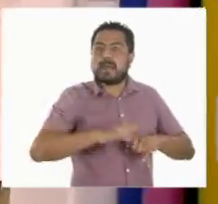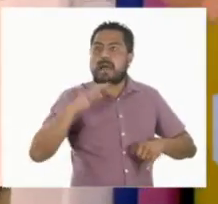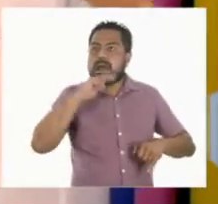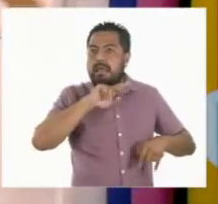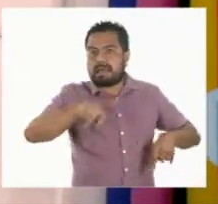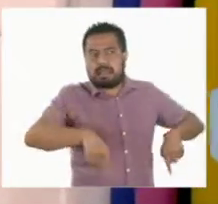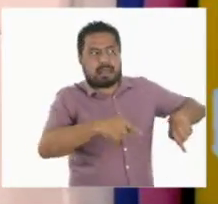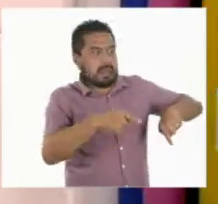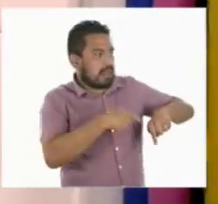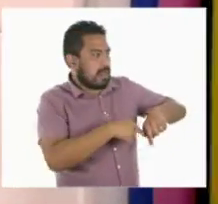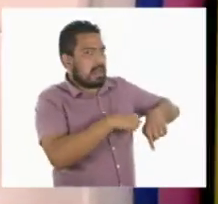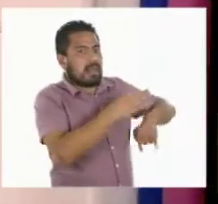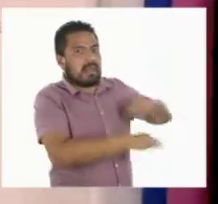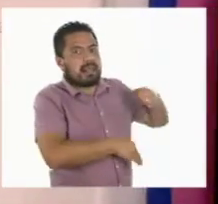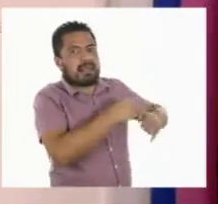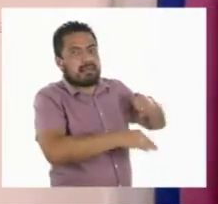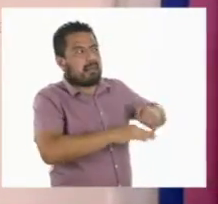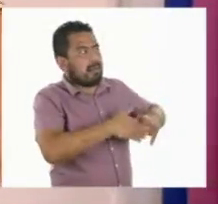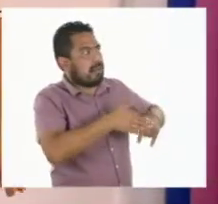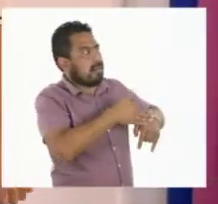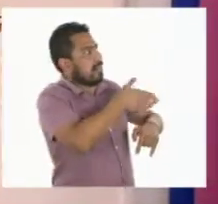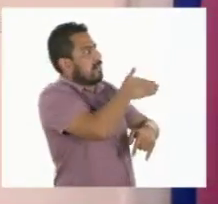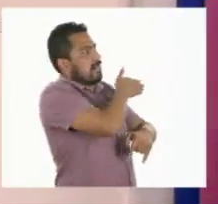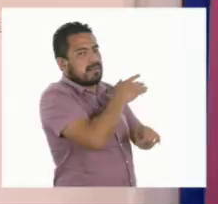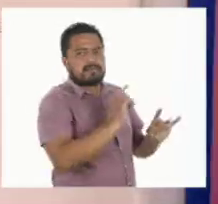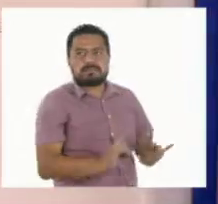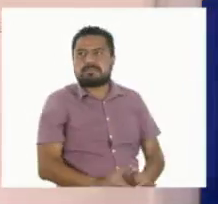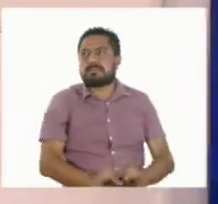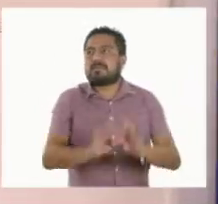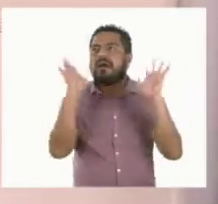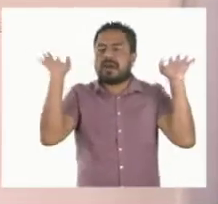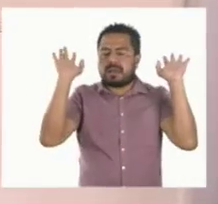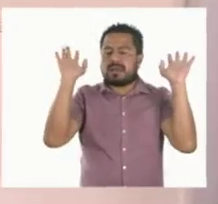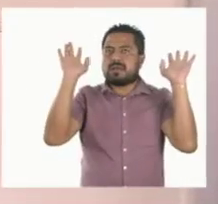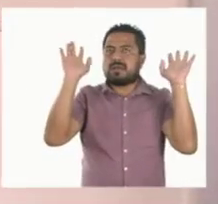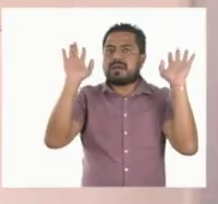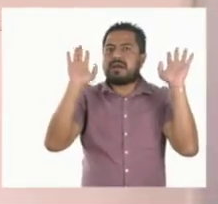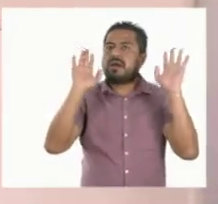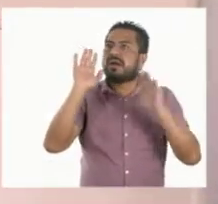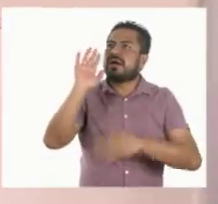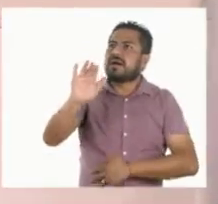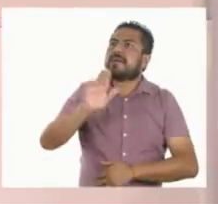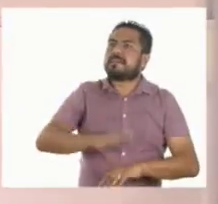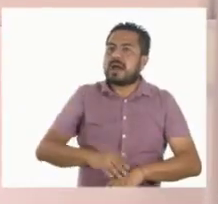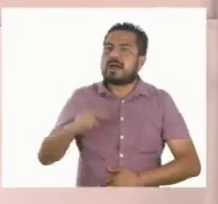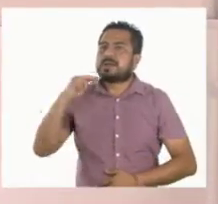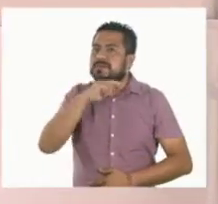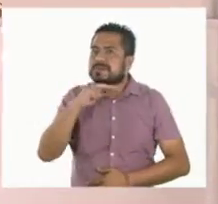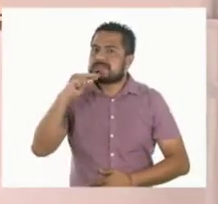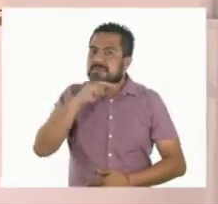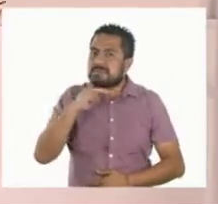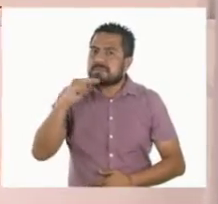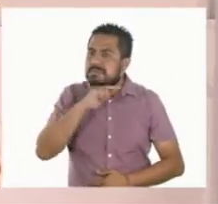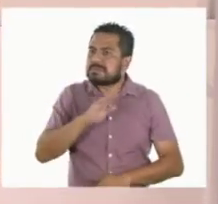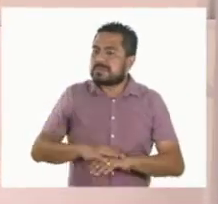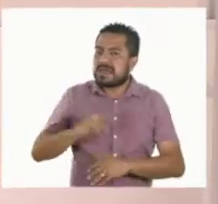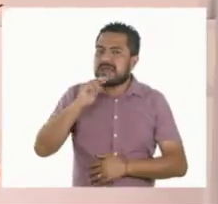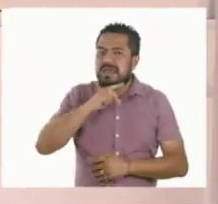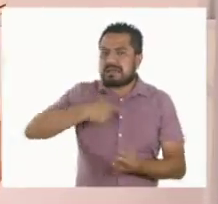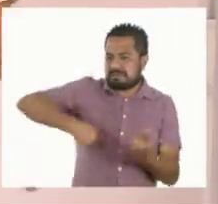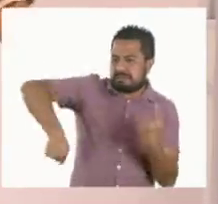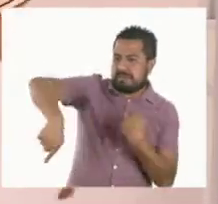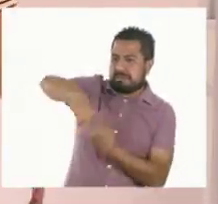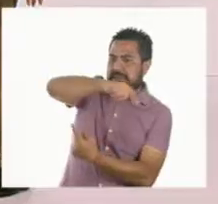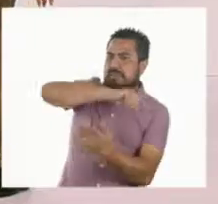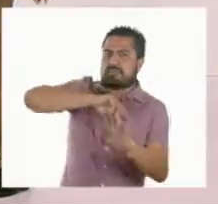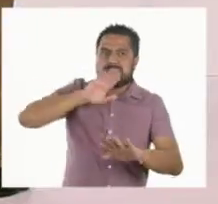de atrás se quedarán tras, tras, tras. Y de repente el de enfrente iba yendo cada vez más rápido y cada vez más rápido y luego daba las vueltas muy